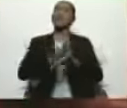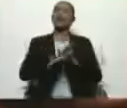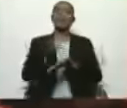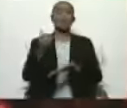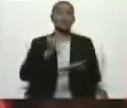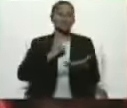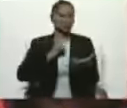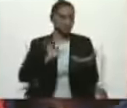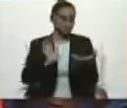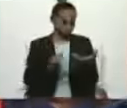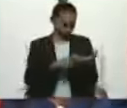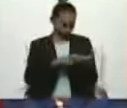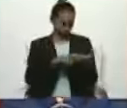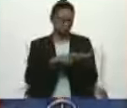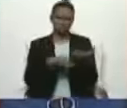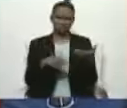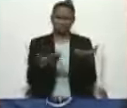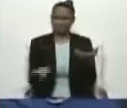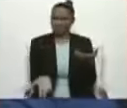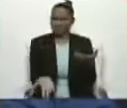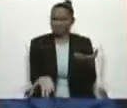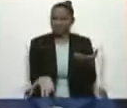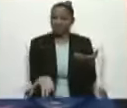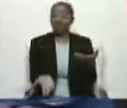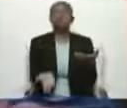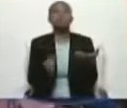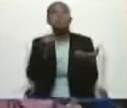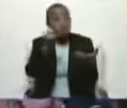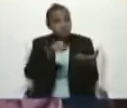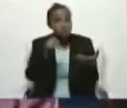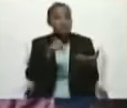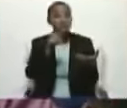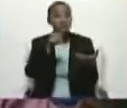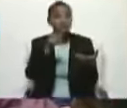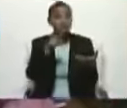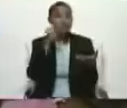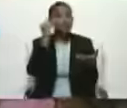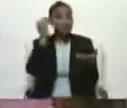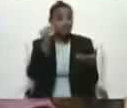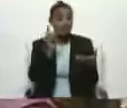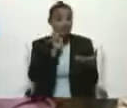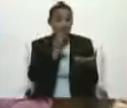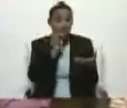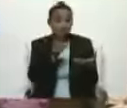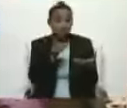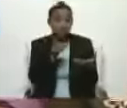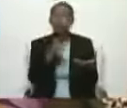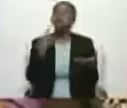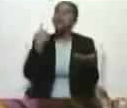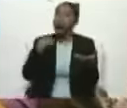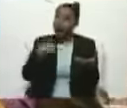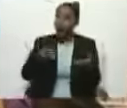Mire que lo intentan. Y les voy a decir algo, ¿cómo ustedes creen que hay algunos traidores nuestros afuera?